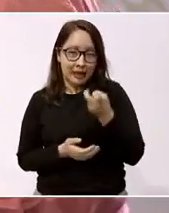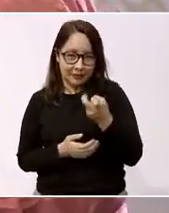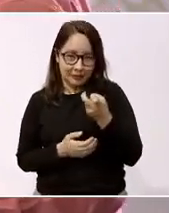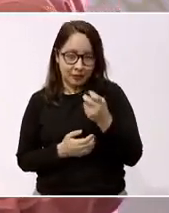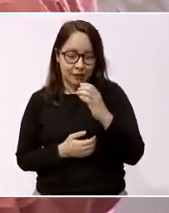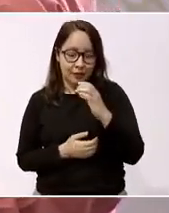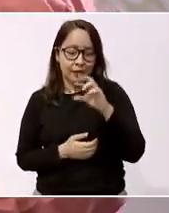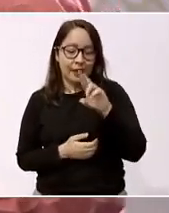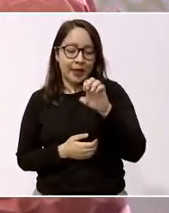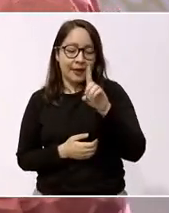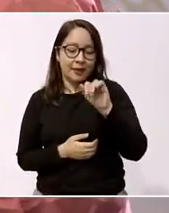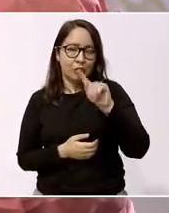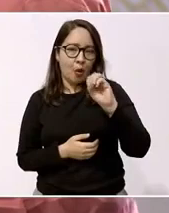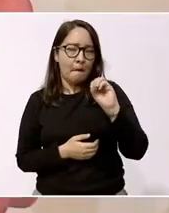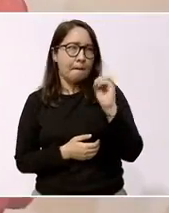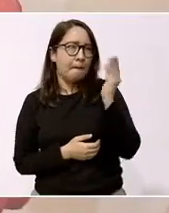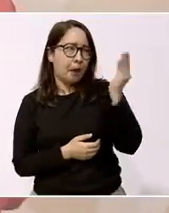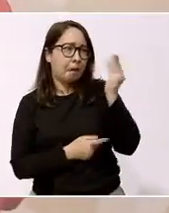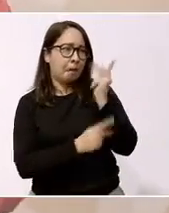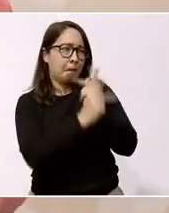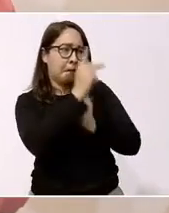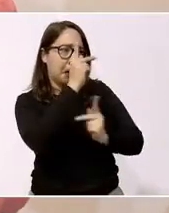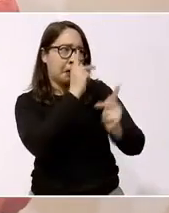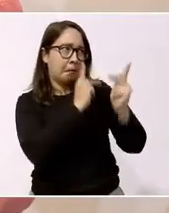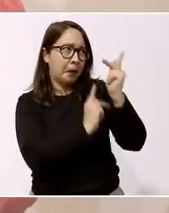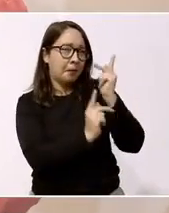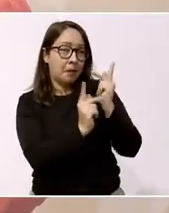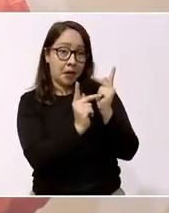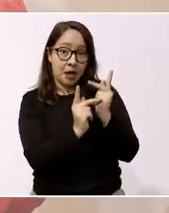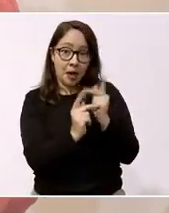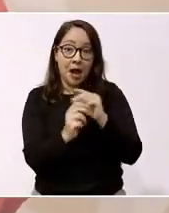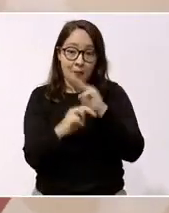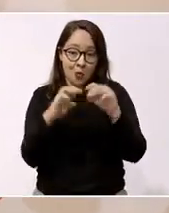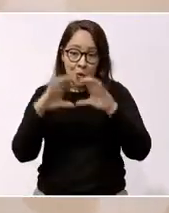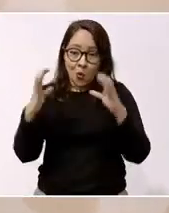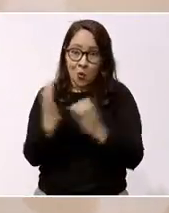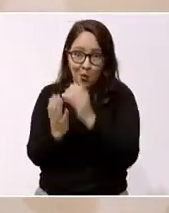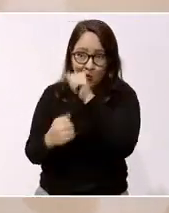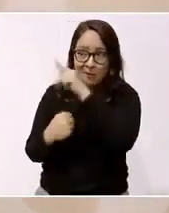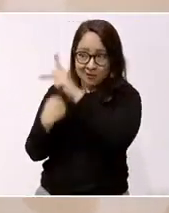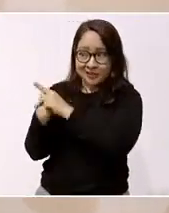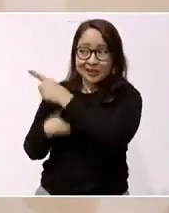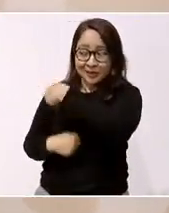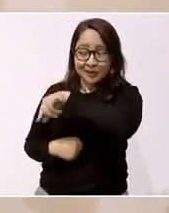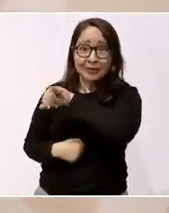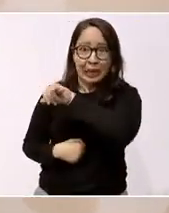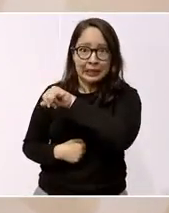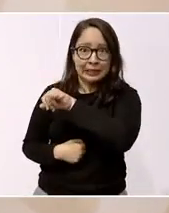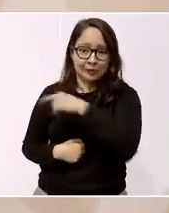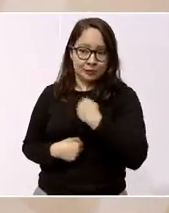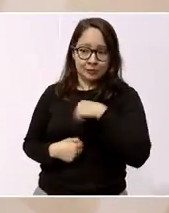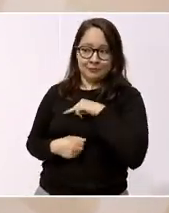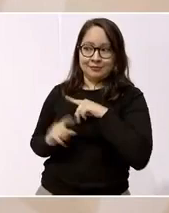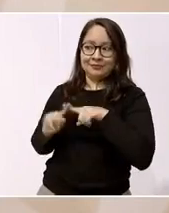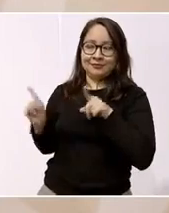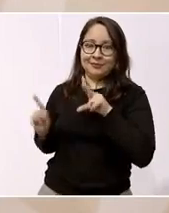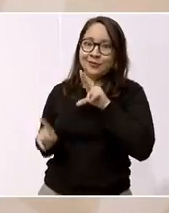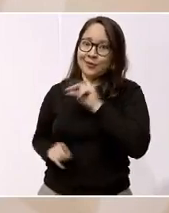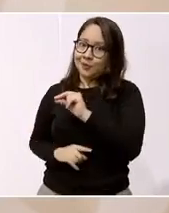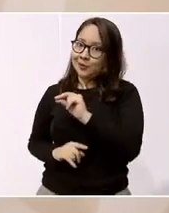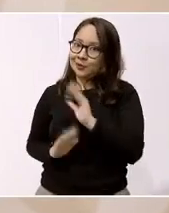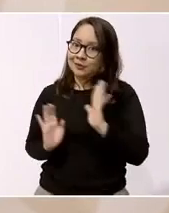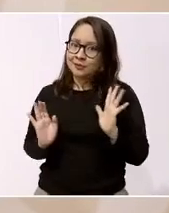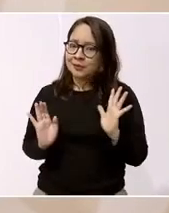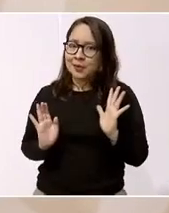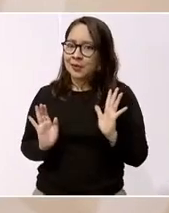crédito, como lo hicieron otros países, pues ahora están padeciendo ellos, nosotros no, porque